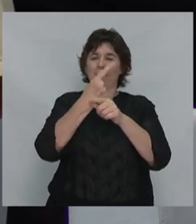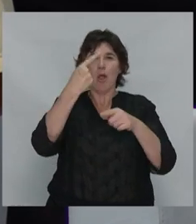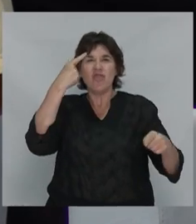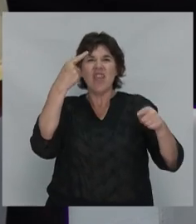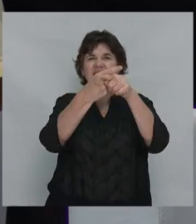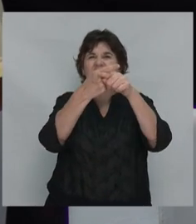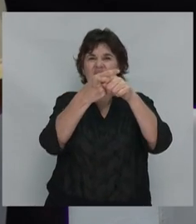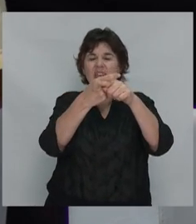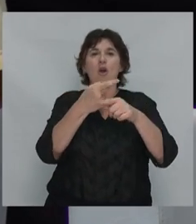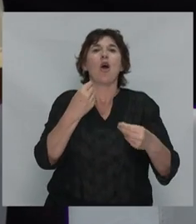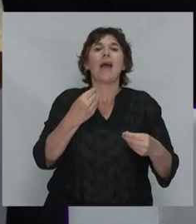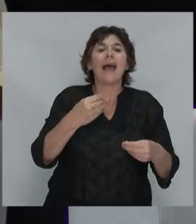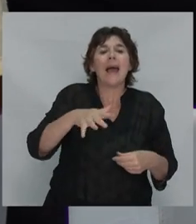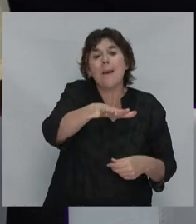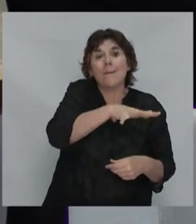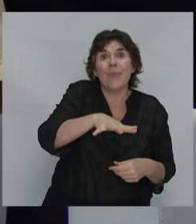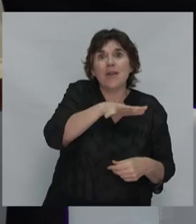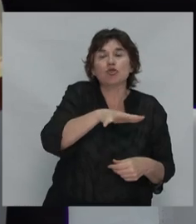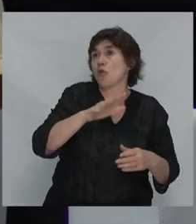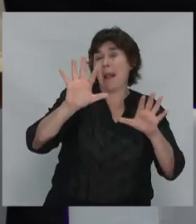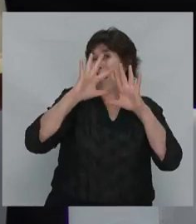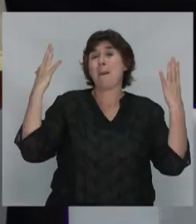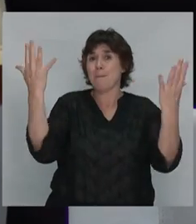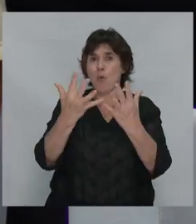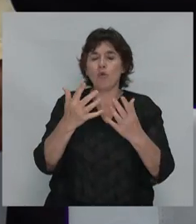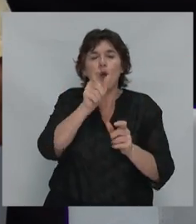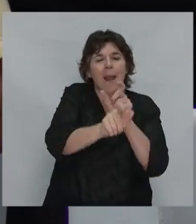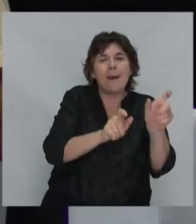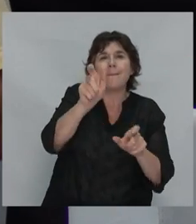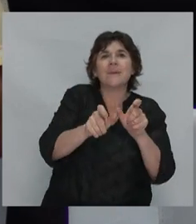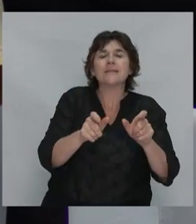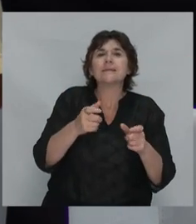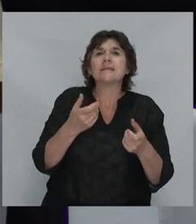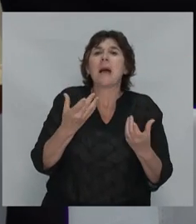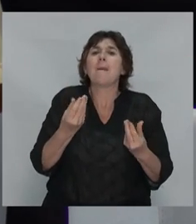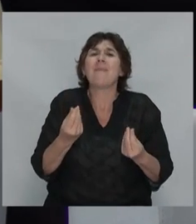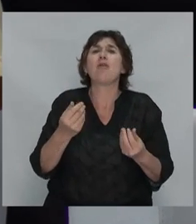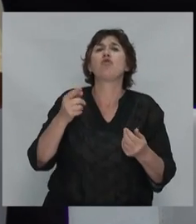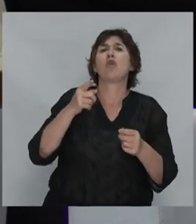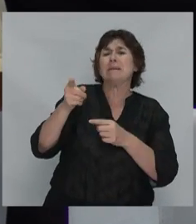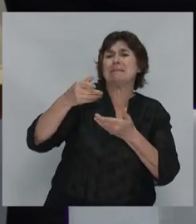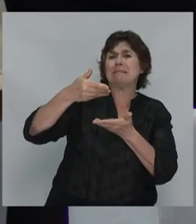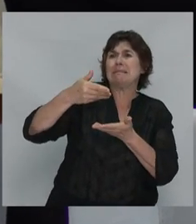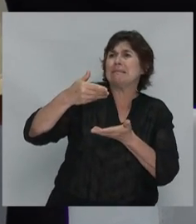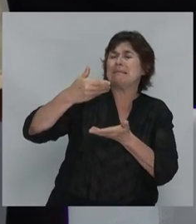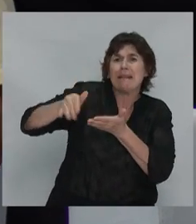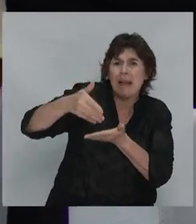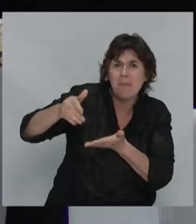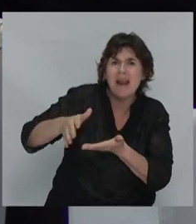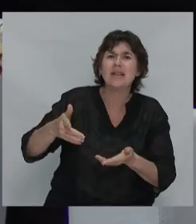grandes masas de la gente en todas partes del mundo miedo que causa xenofobia inseguridad